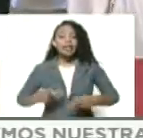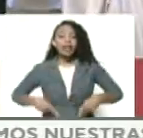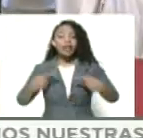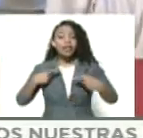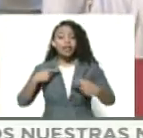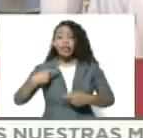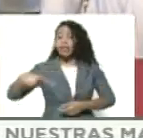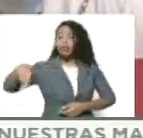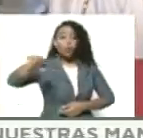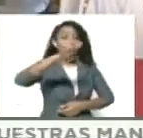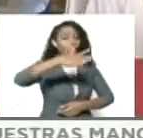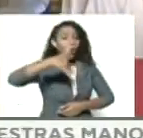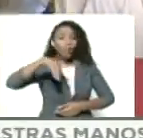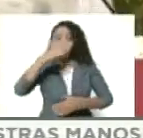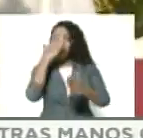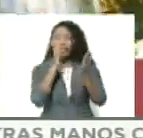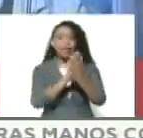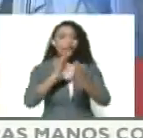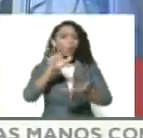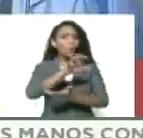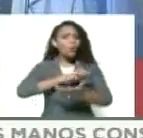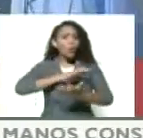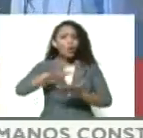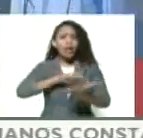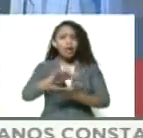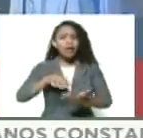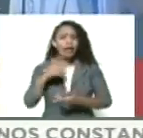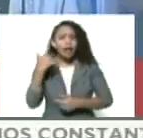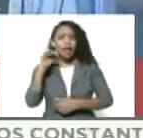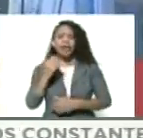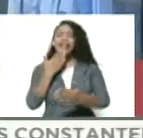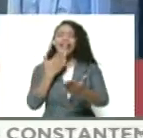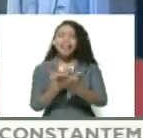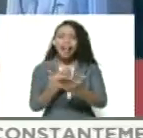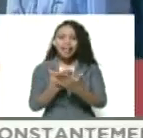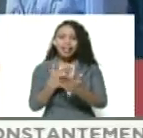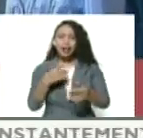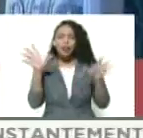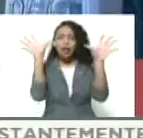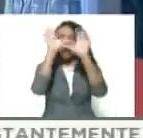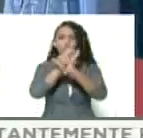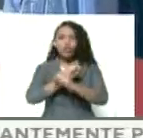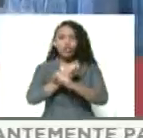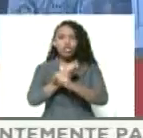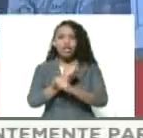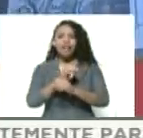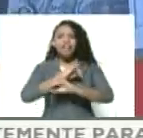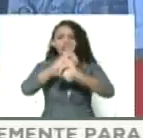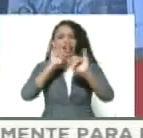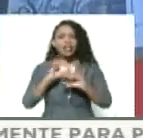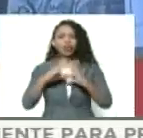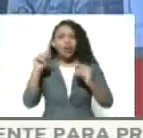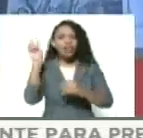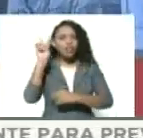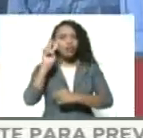todas, enfrentando los problemas que tengamos que enfrentar. Muchas gracias, pues, buenas noches. Felicidad para toda Venezuela.